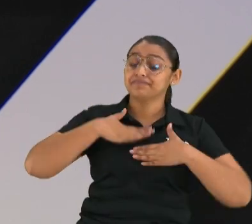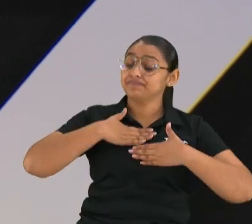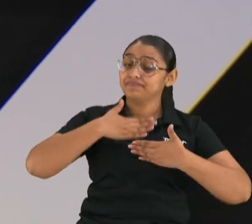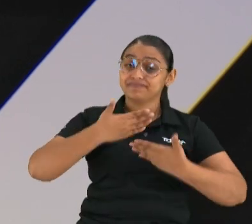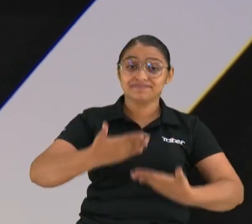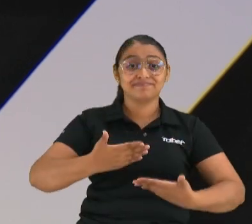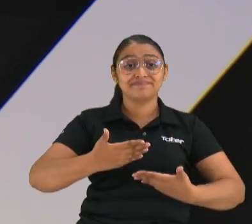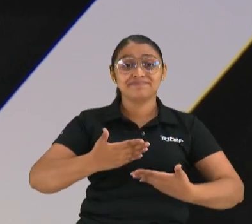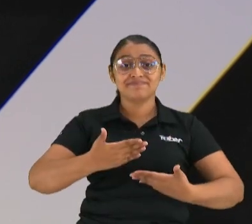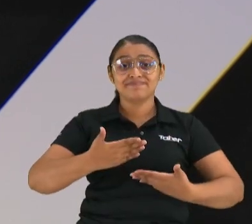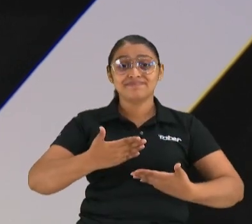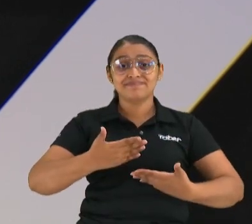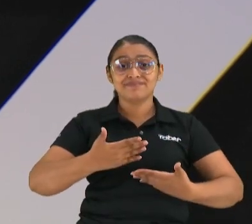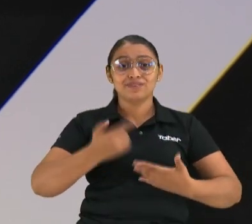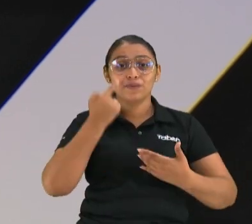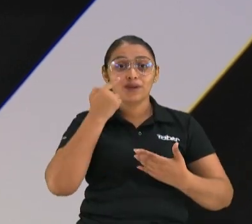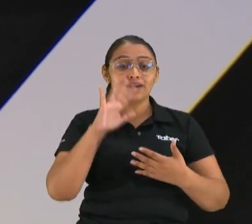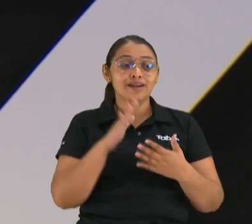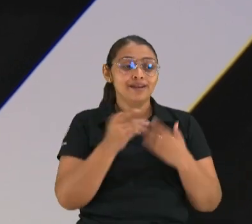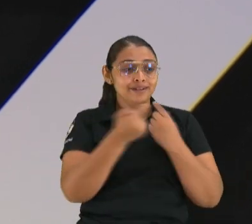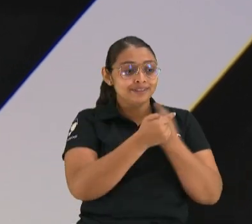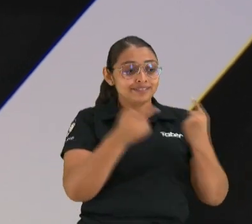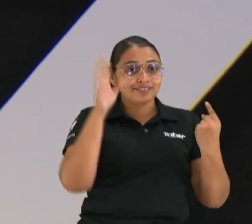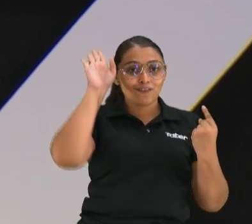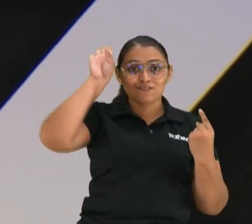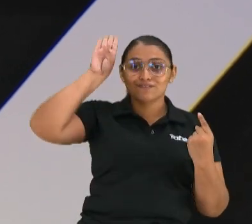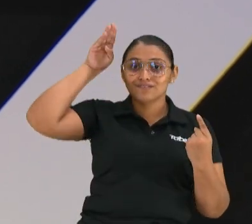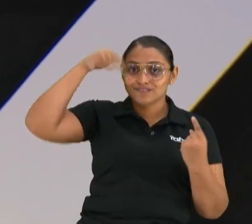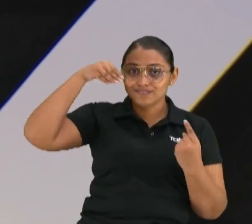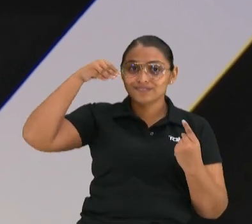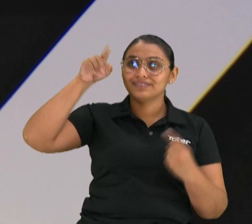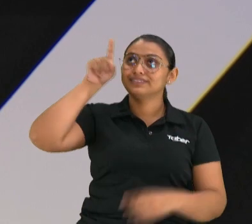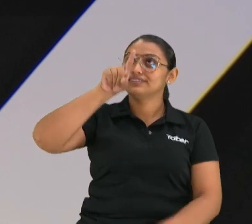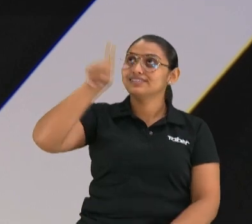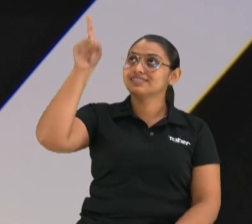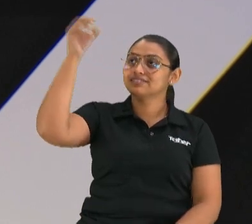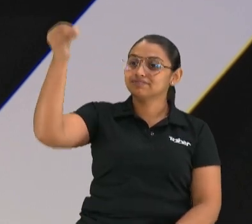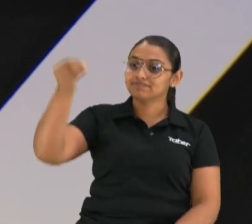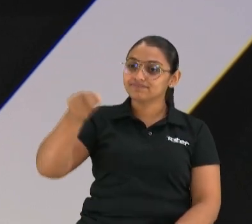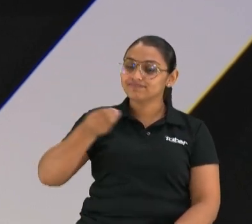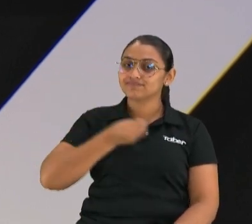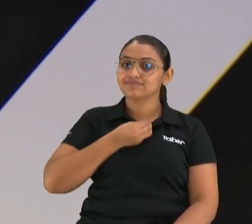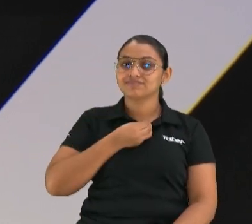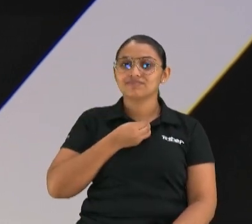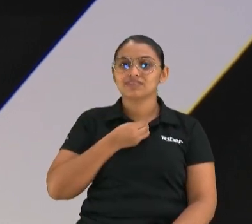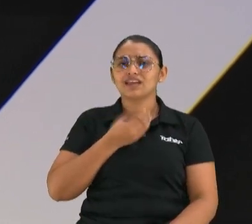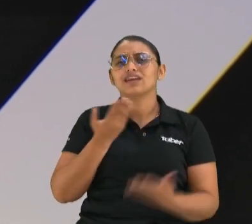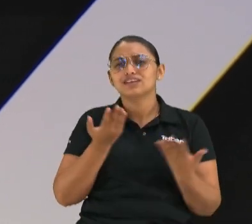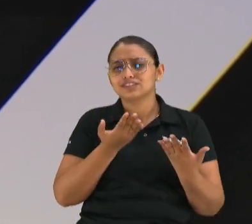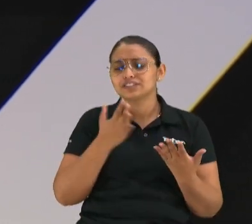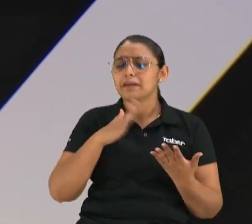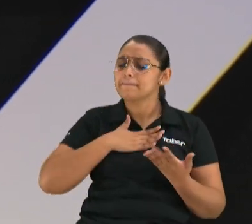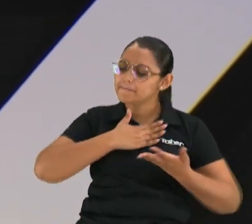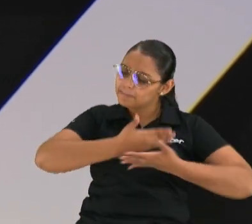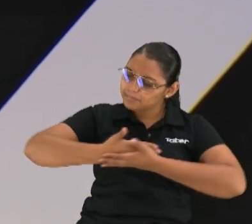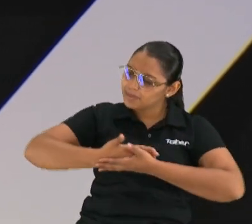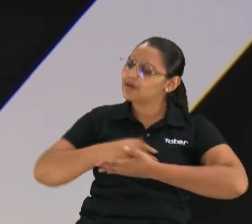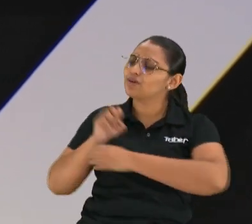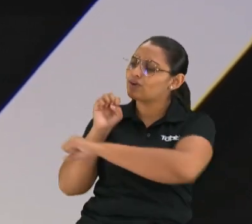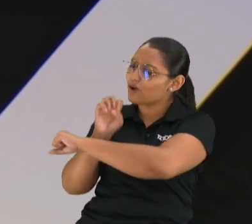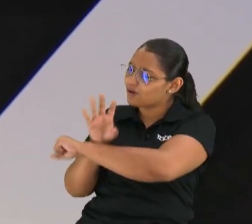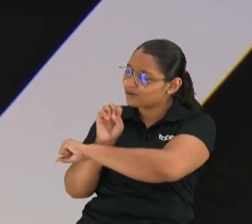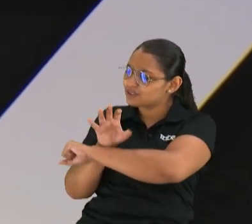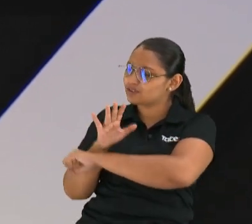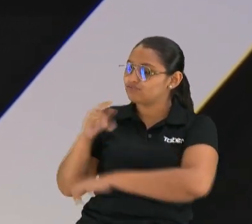Escoge burros para que trabajen y ahí entramos nosotros por su gracia entonces le dije a mi hijo Te voy a dar un consejo tu papá